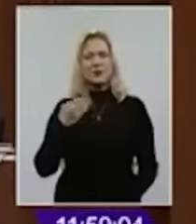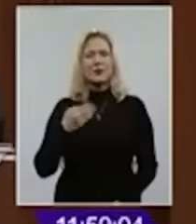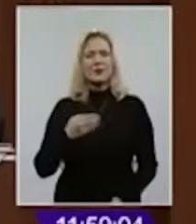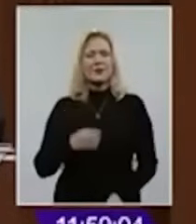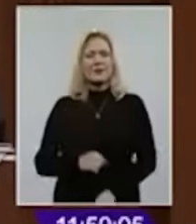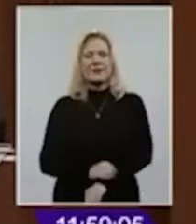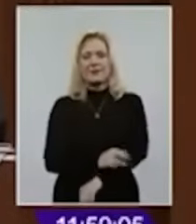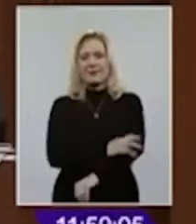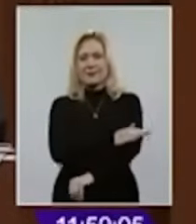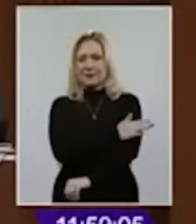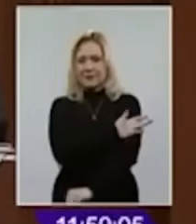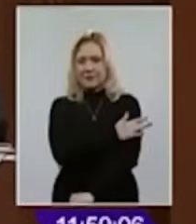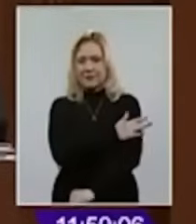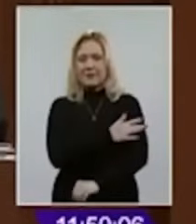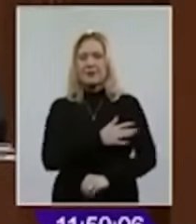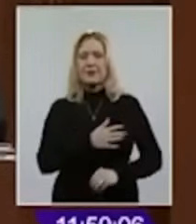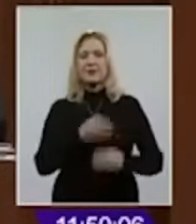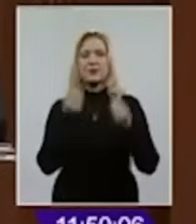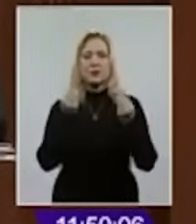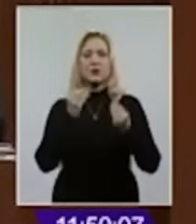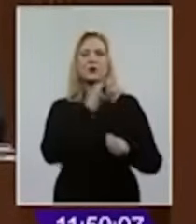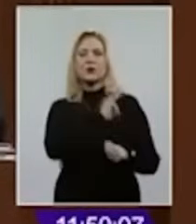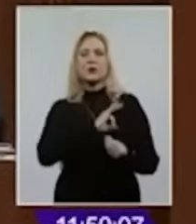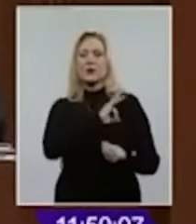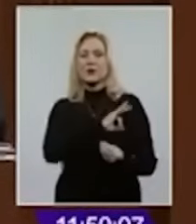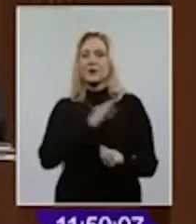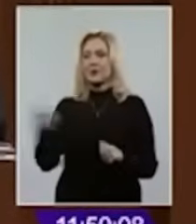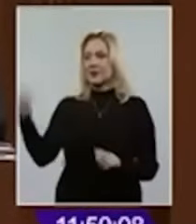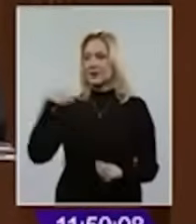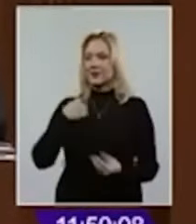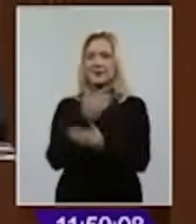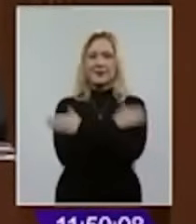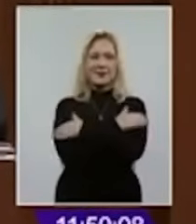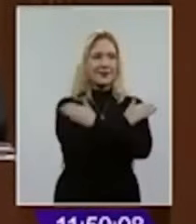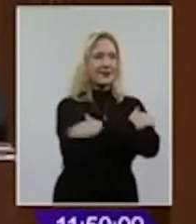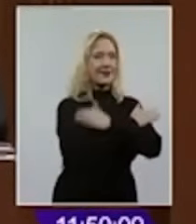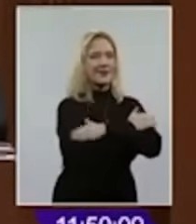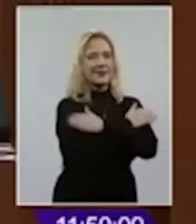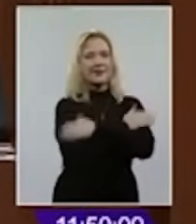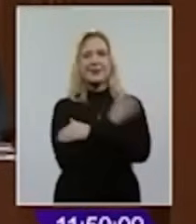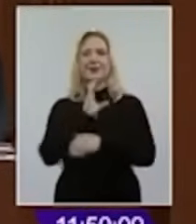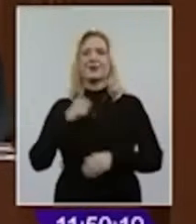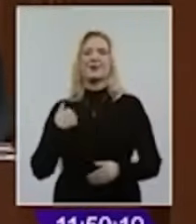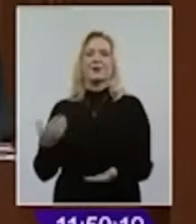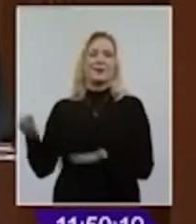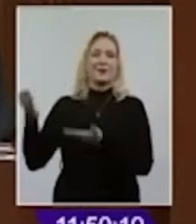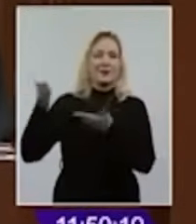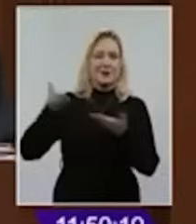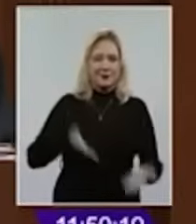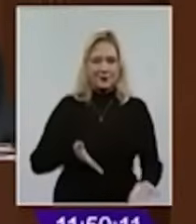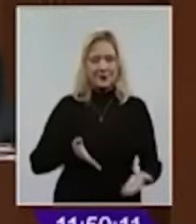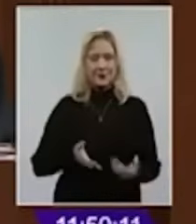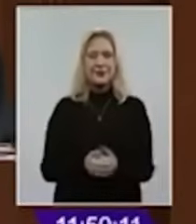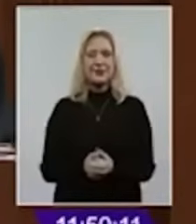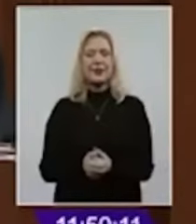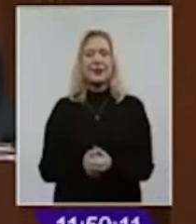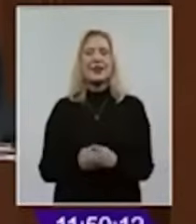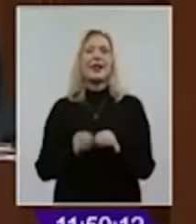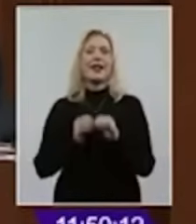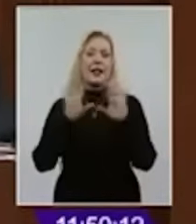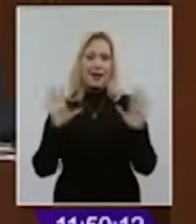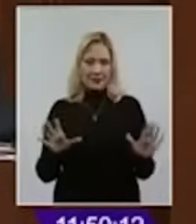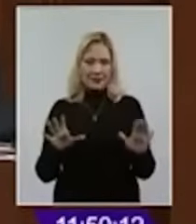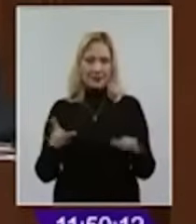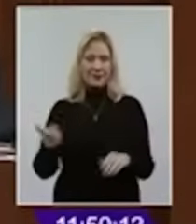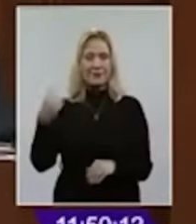por cuantiosas felicitaciones que he recibido al llegar a esta Corte. Por supuesto, me felicitan por lo que soy,